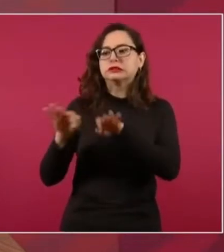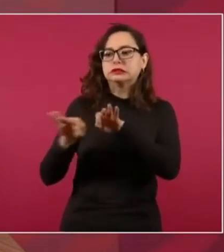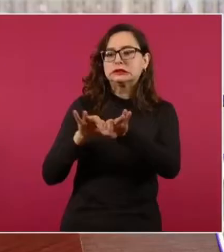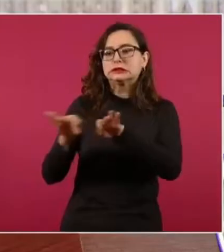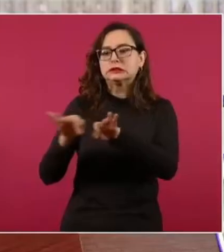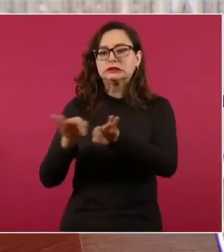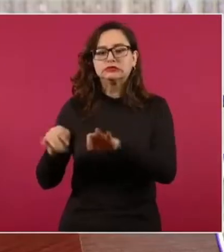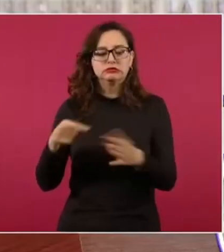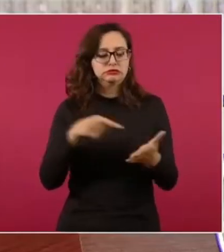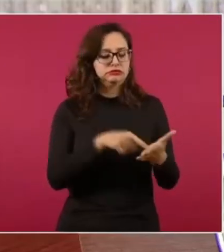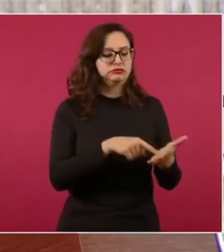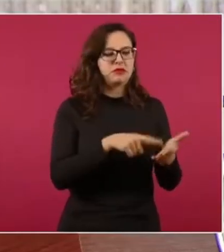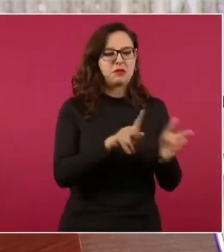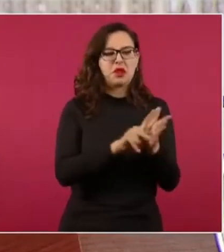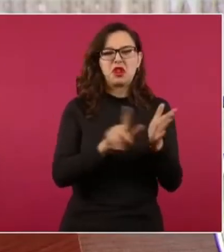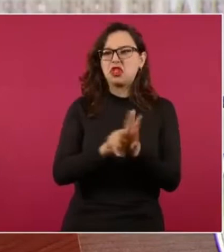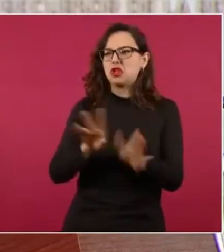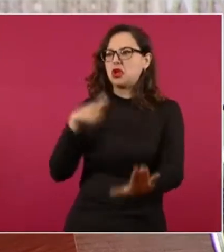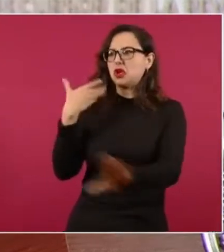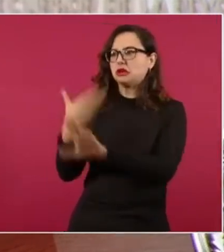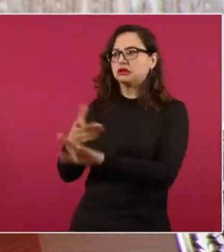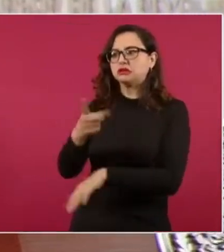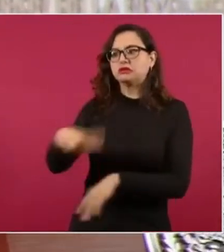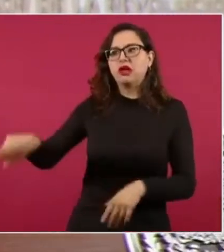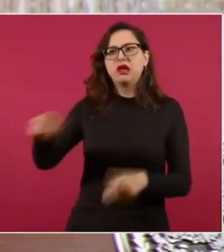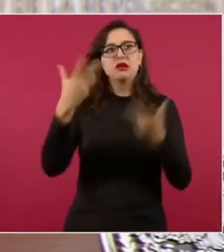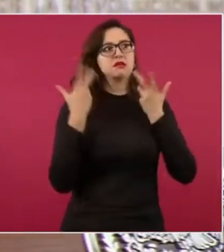les daba hasta calentura.